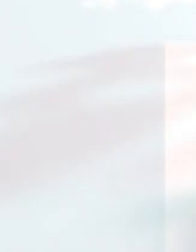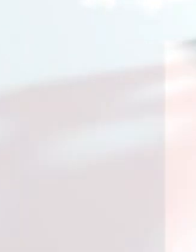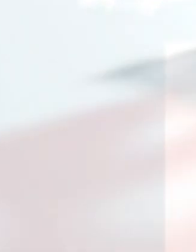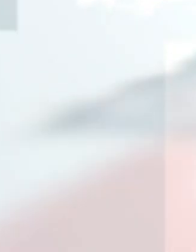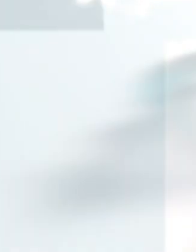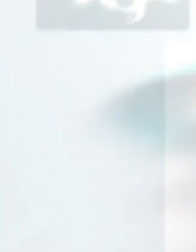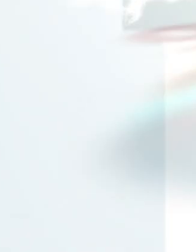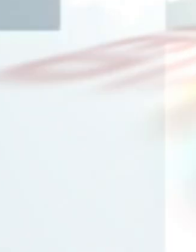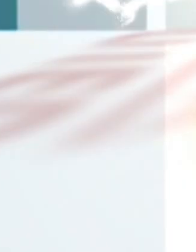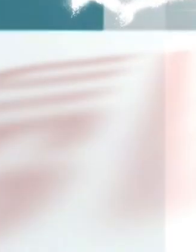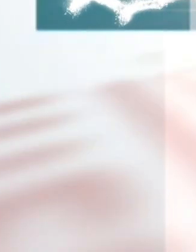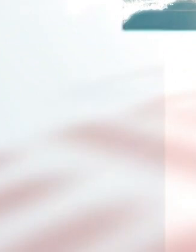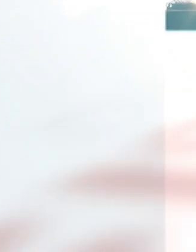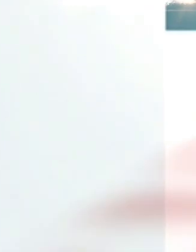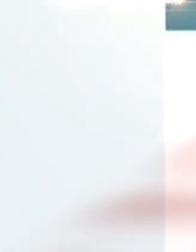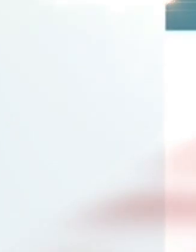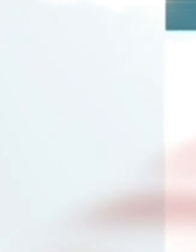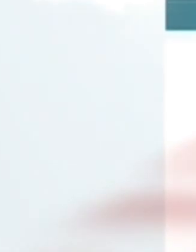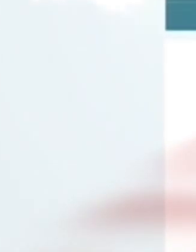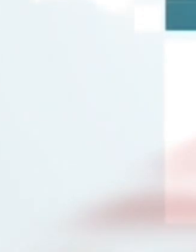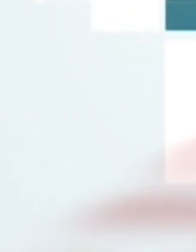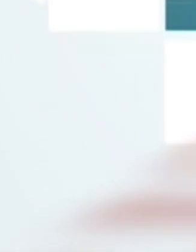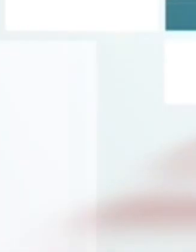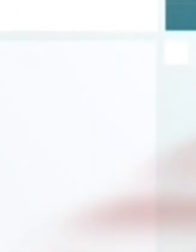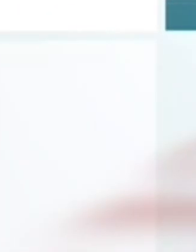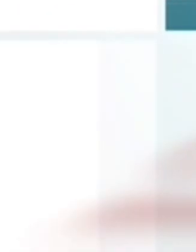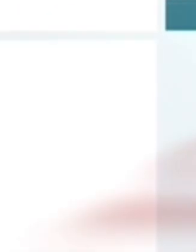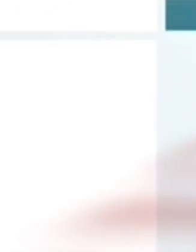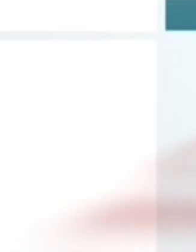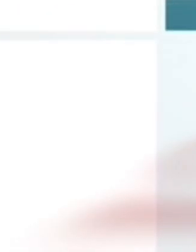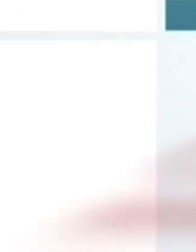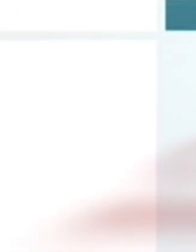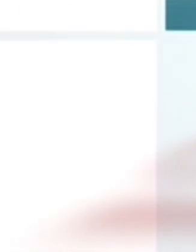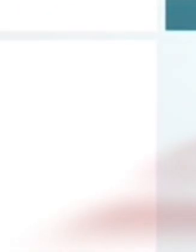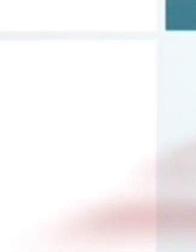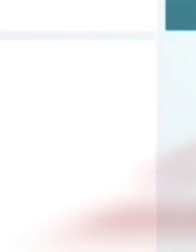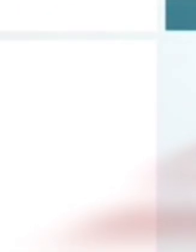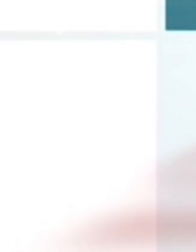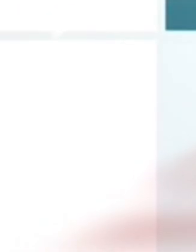TV UGED y la Dirección de Difusión Cultural de la Universidad Juárez del